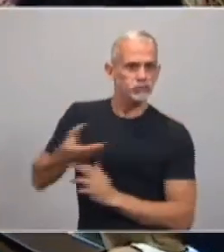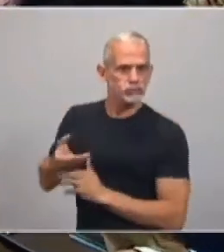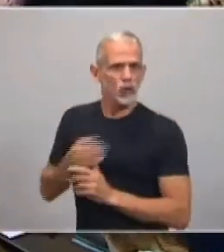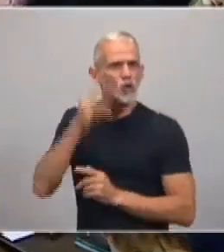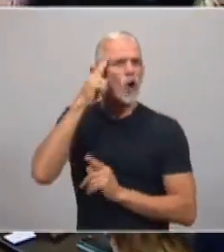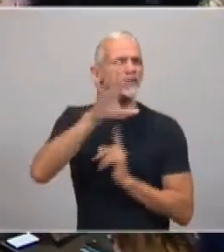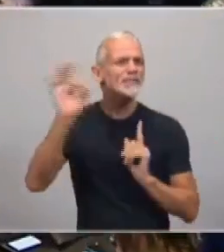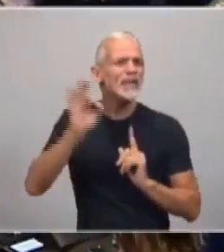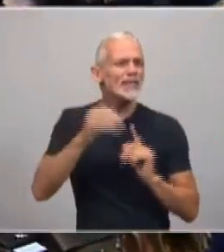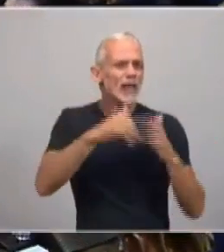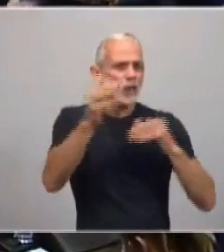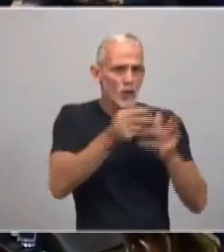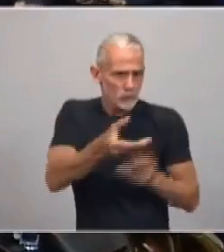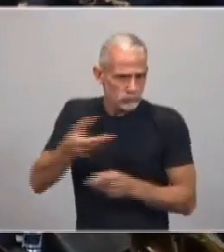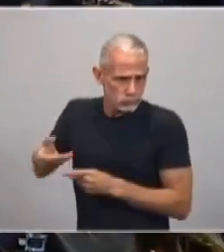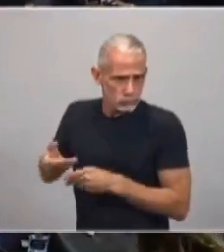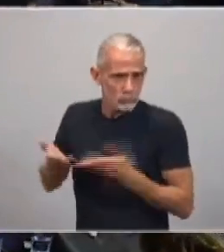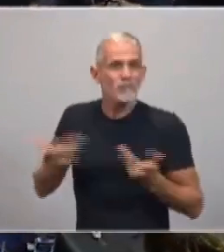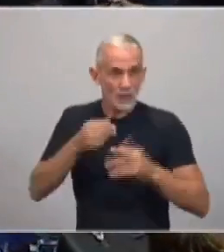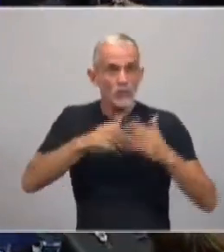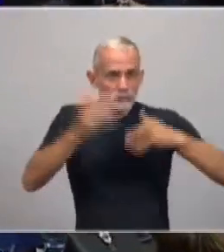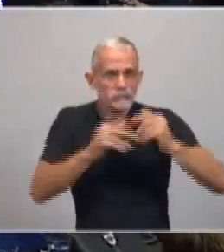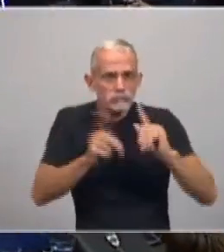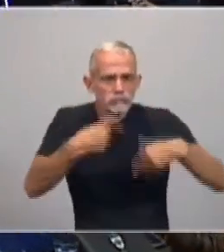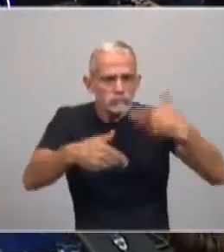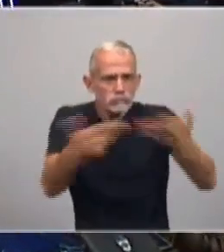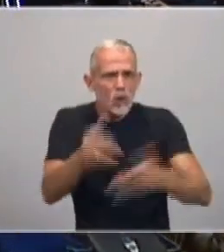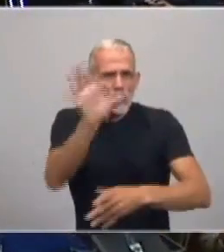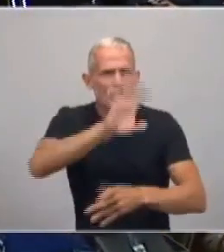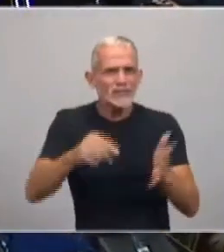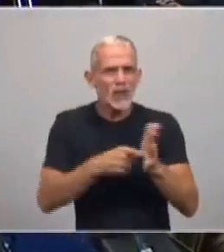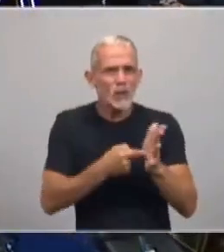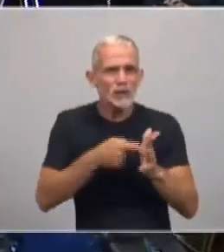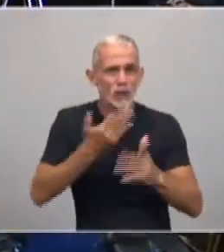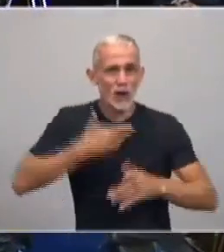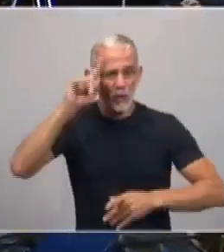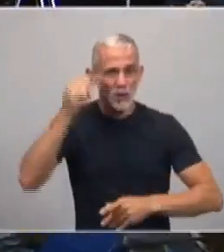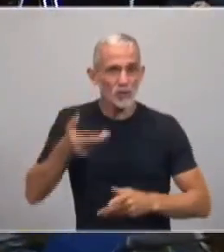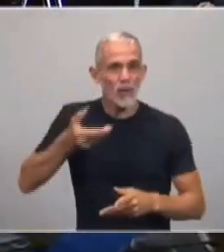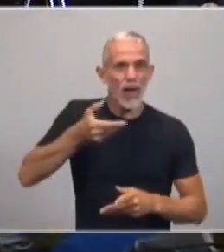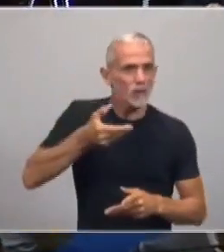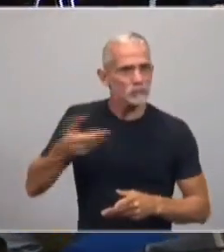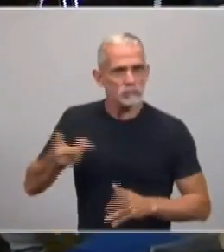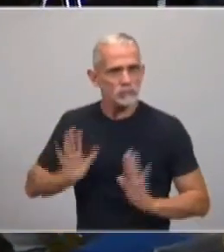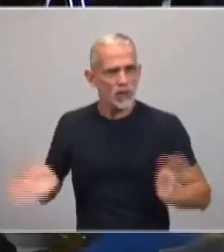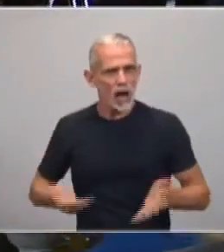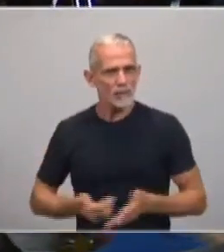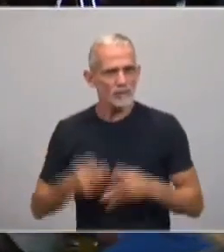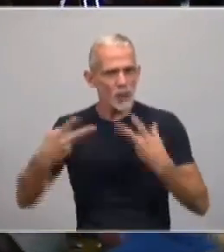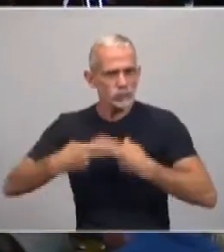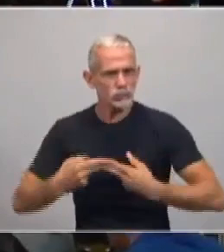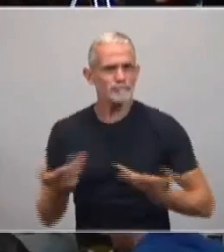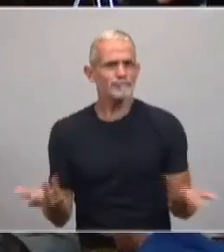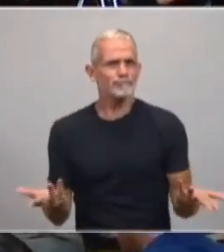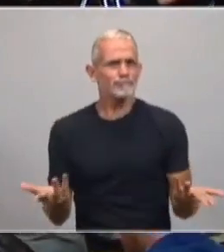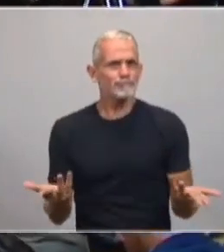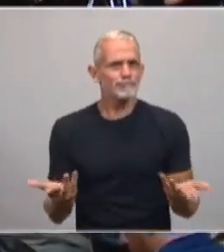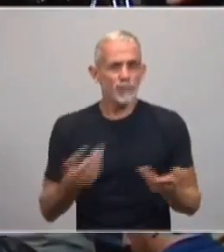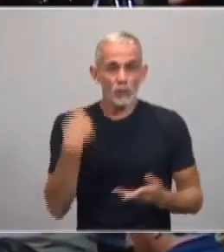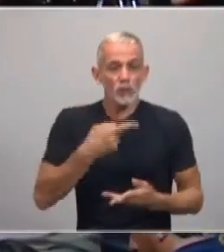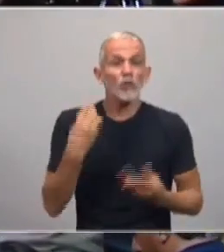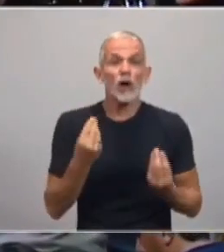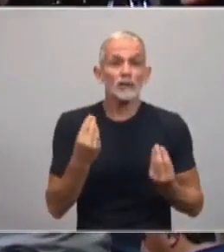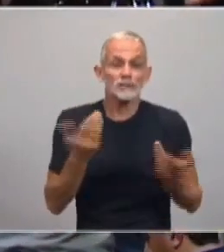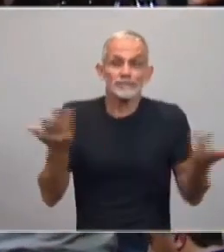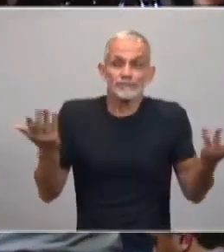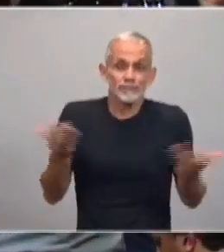900 obras que se encontraban en ejecución en la provincia de Buenos Aires. No va a ser posible, probablemente, suplir